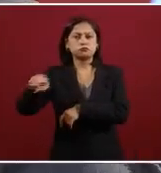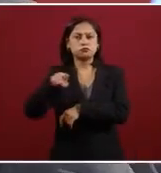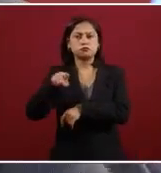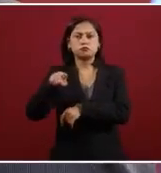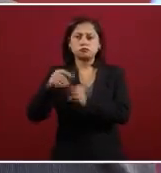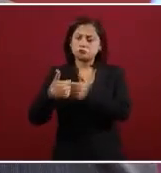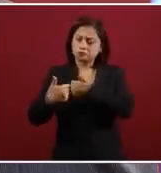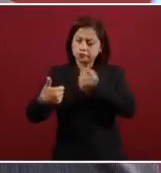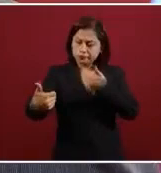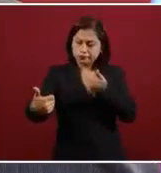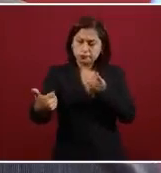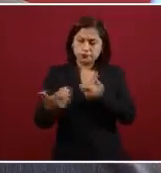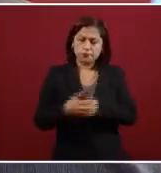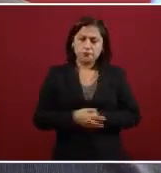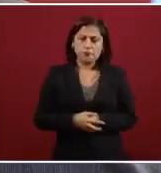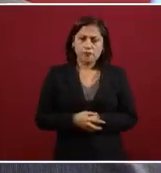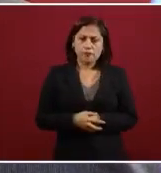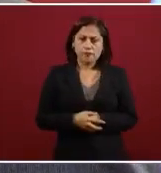estaban